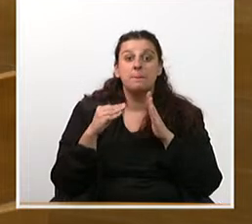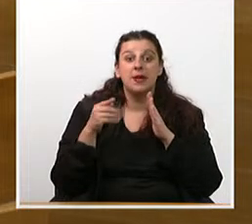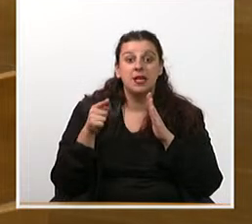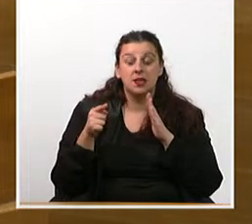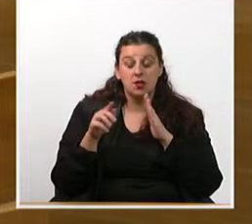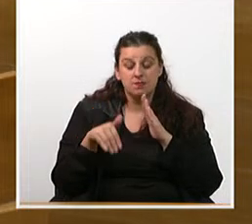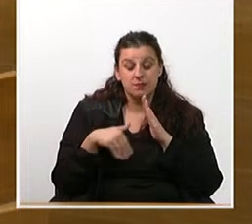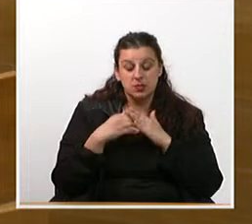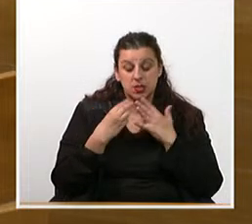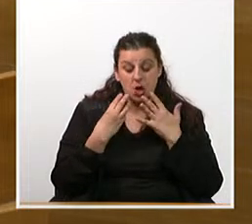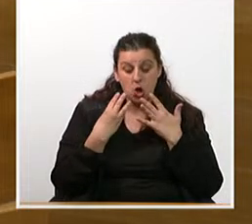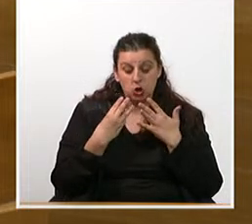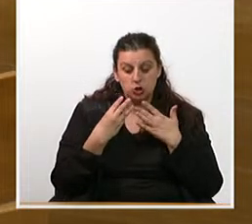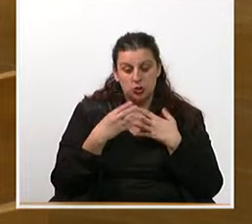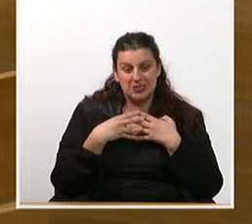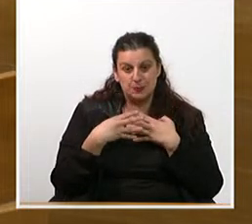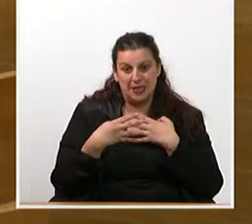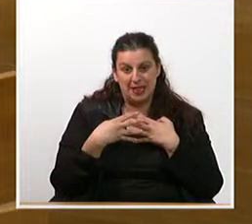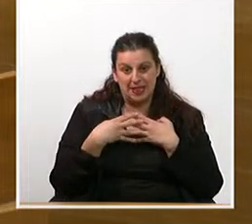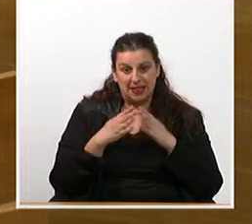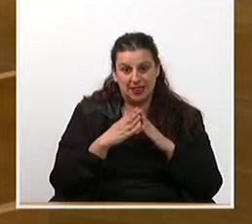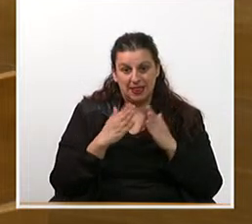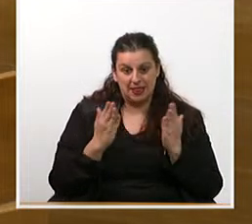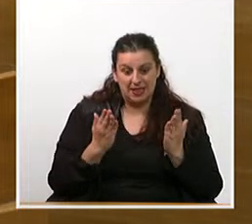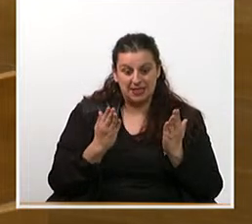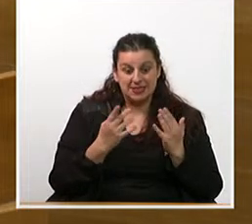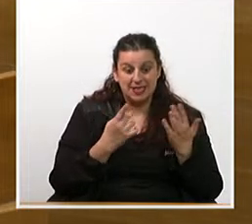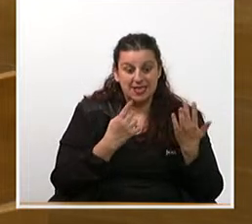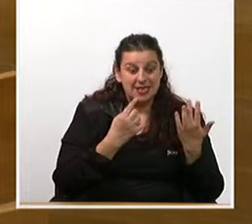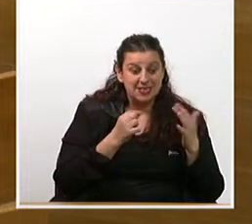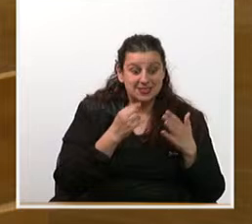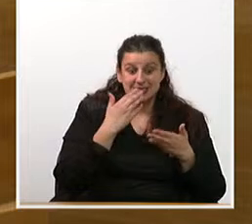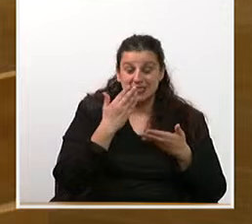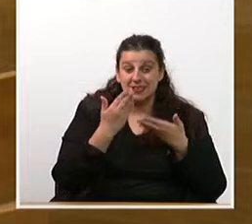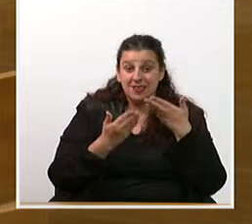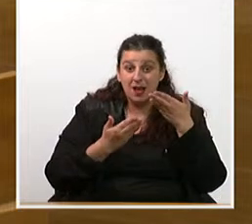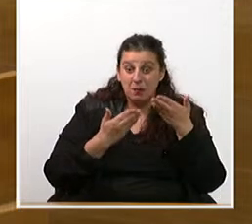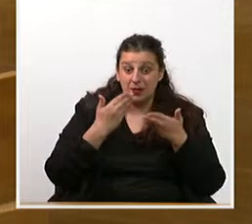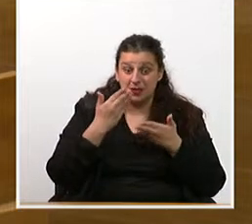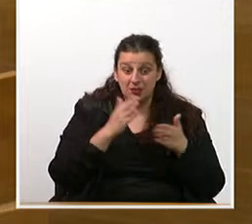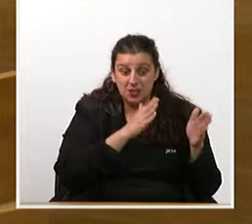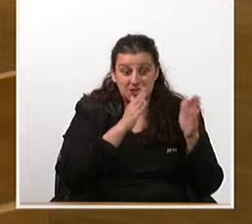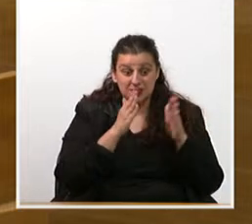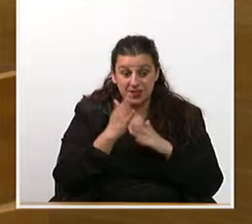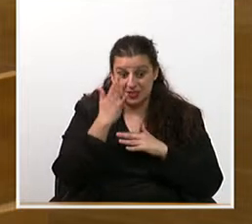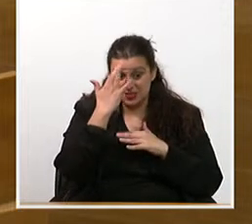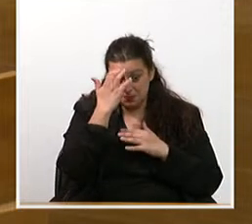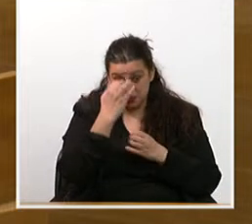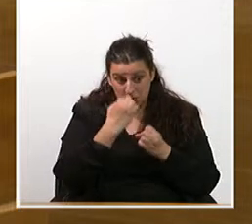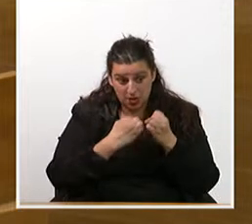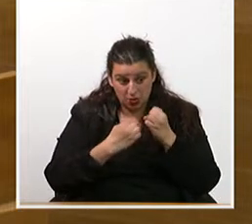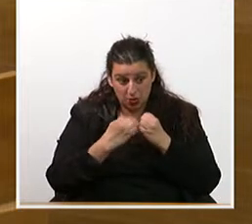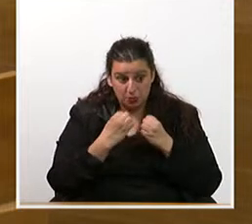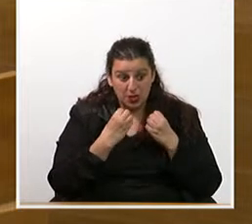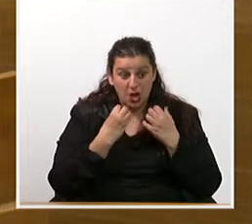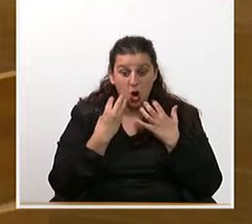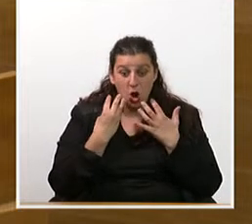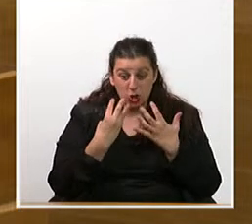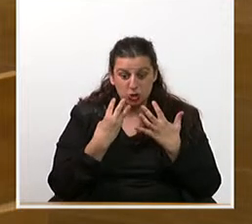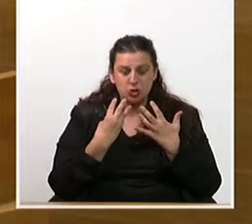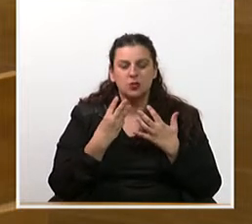socialista de las 60 peticiones que habí En fase de memoria económica ocho eran de